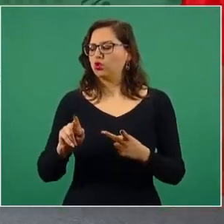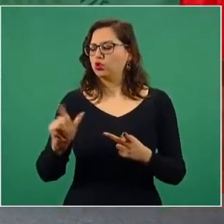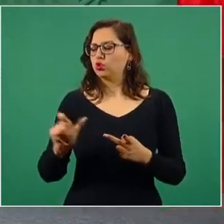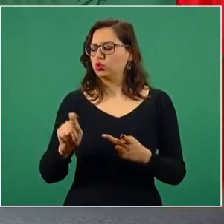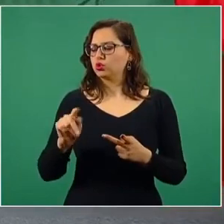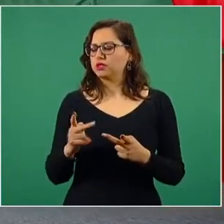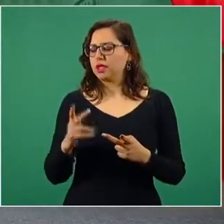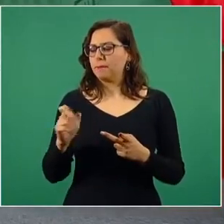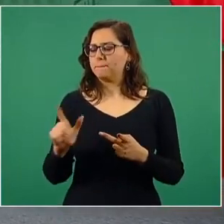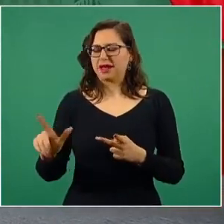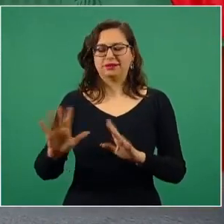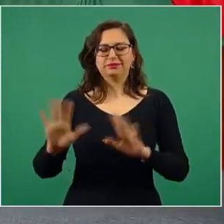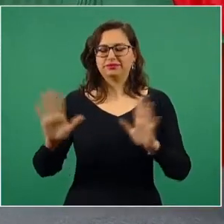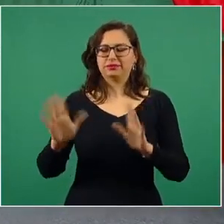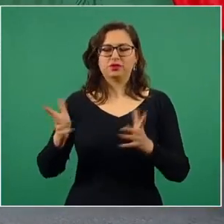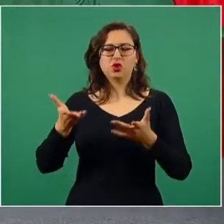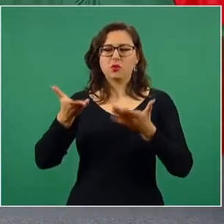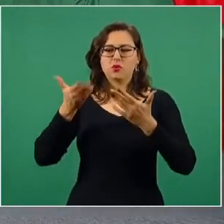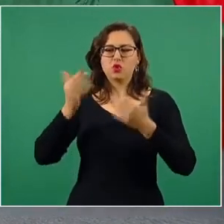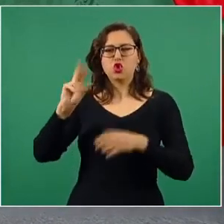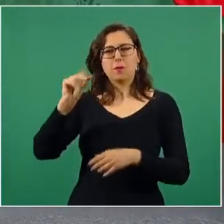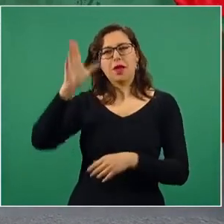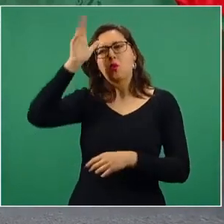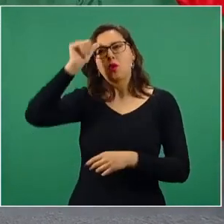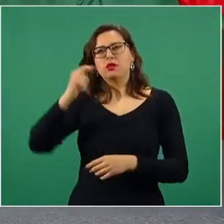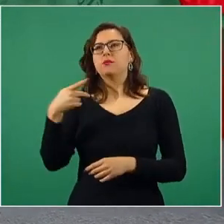Manuel González fue gobernador aquí,